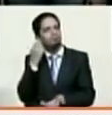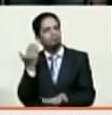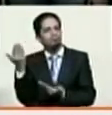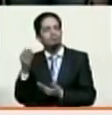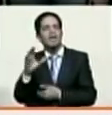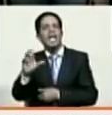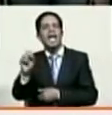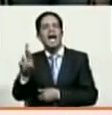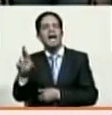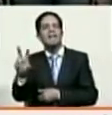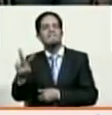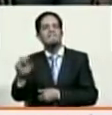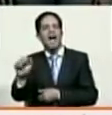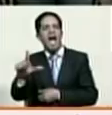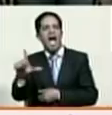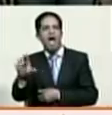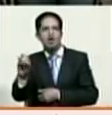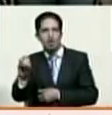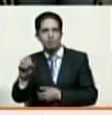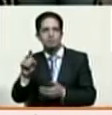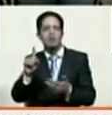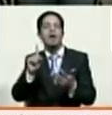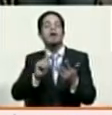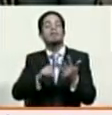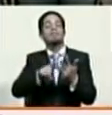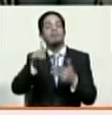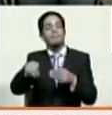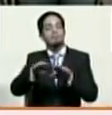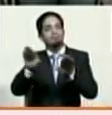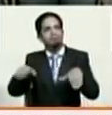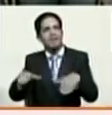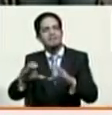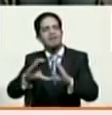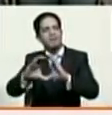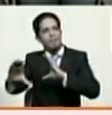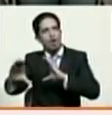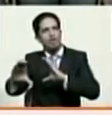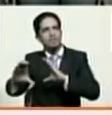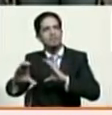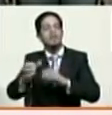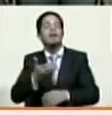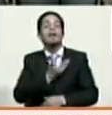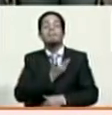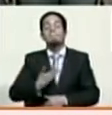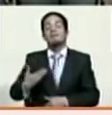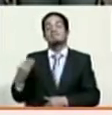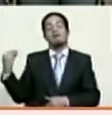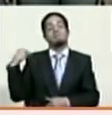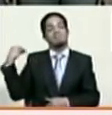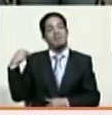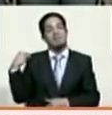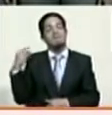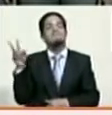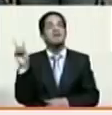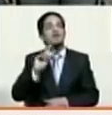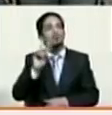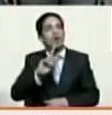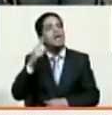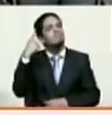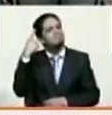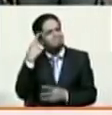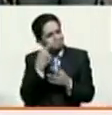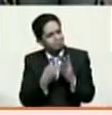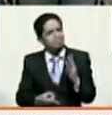Carballo. Hemos definido también la mesa de transporte. El presidente Nicolás Maduro nos ha dicho, Venezuela tiene toda la materia